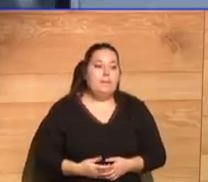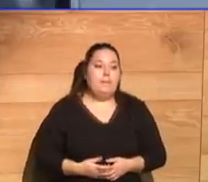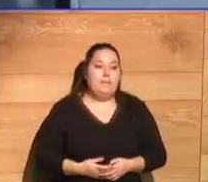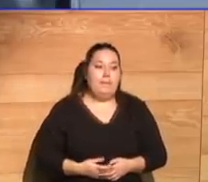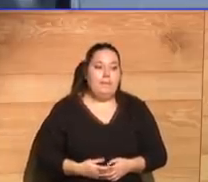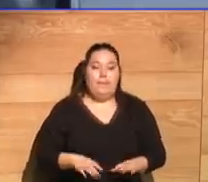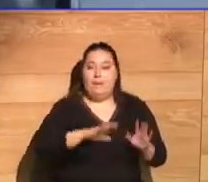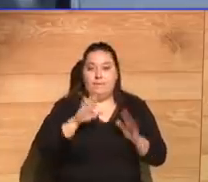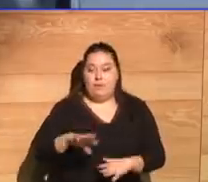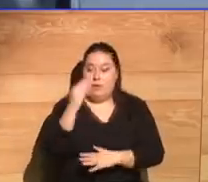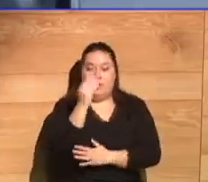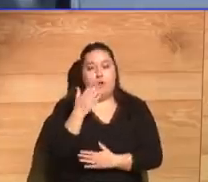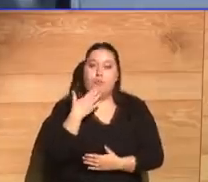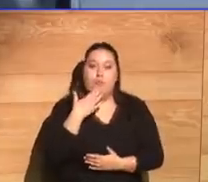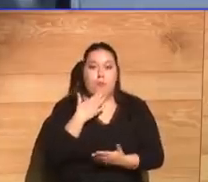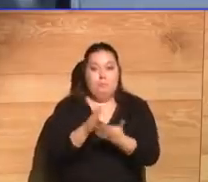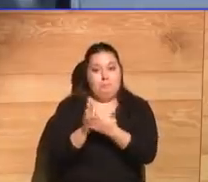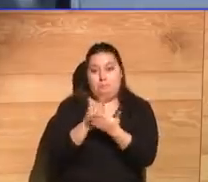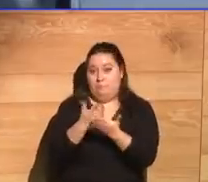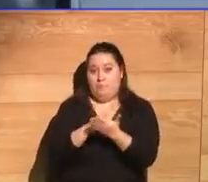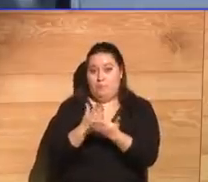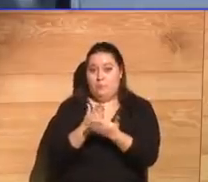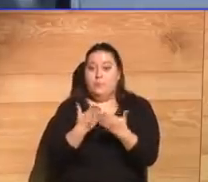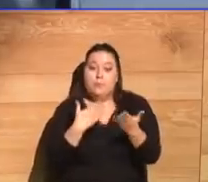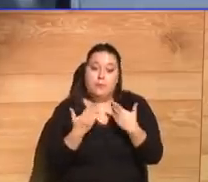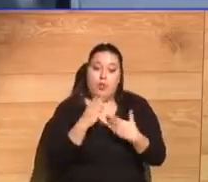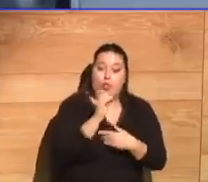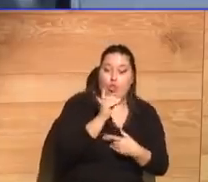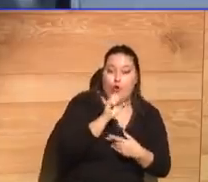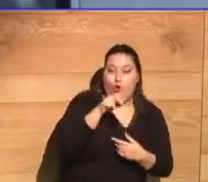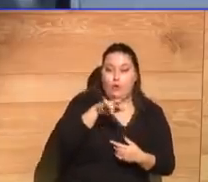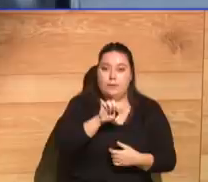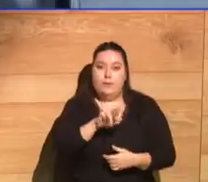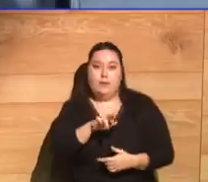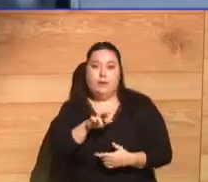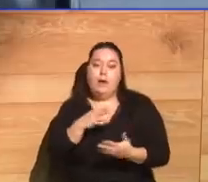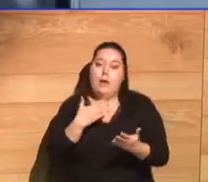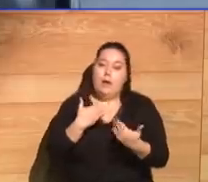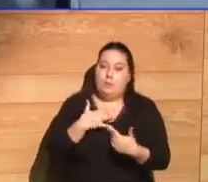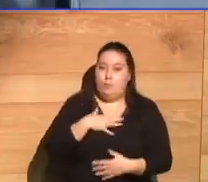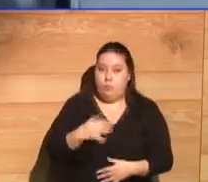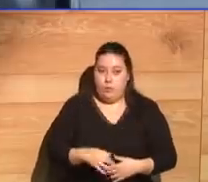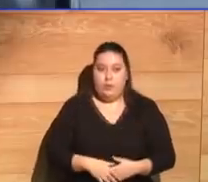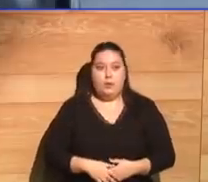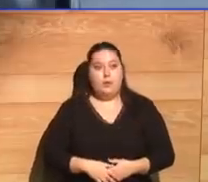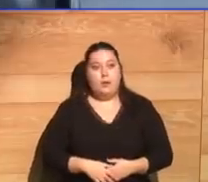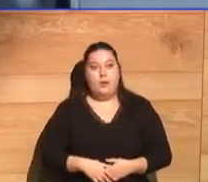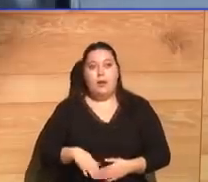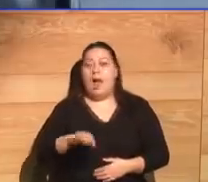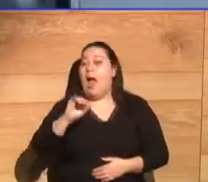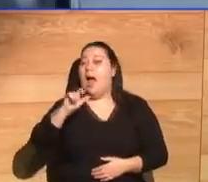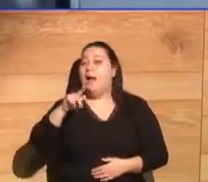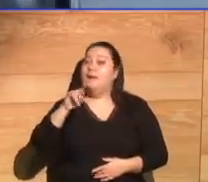quien. Una figura intermediaria con quien sí puede hablar Donner. Que es Gantila los Salkin, que. Y entonces los Salkin le dicen. Que